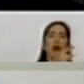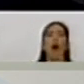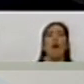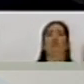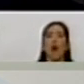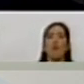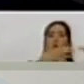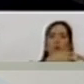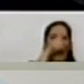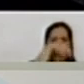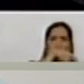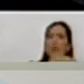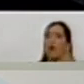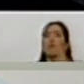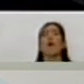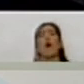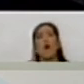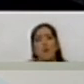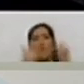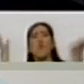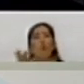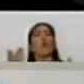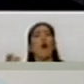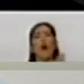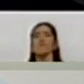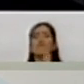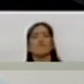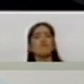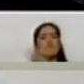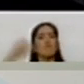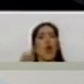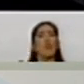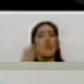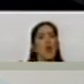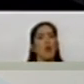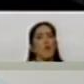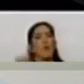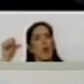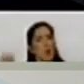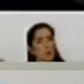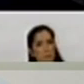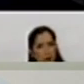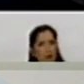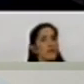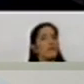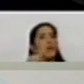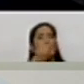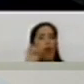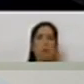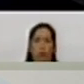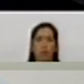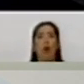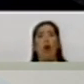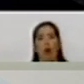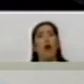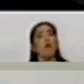completamente las reglas internacionales de la deuda externa. A partir de ese momento, en el mes de septiembre, usted por indicaciones suyas